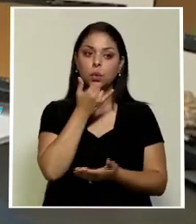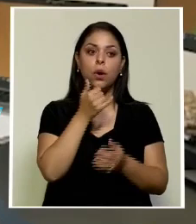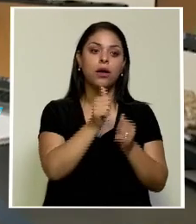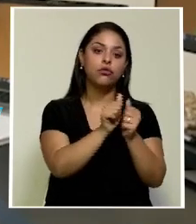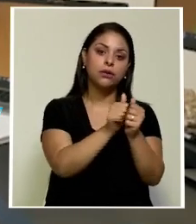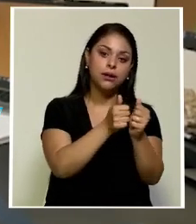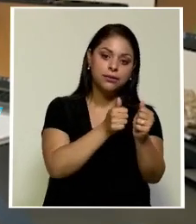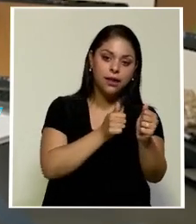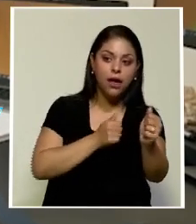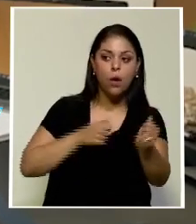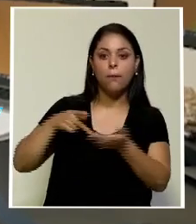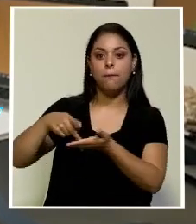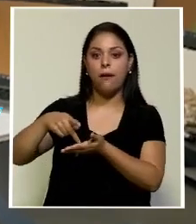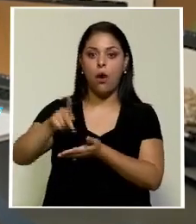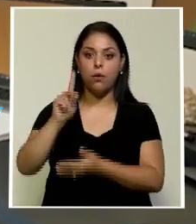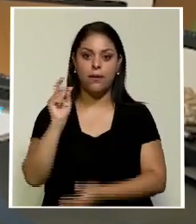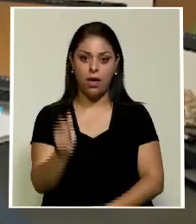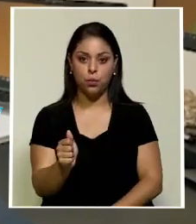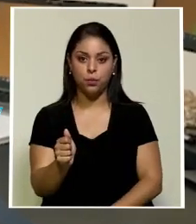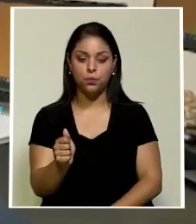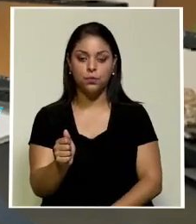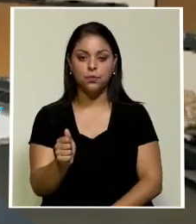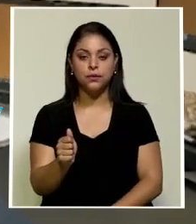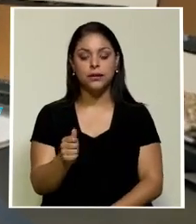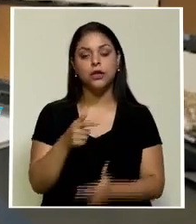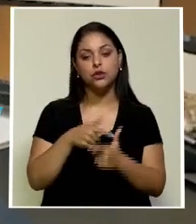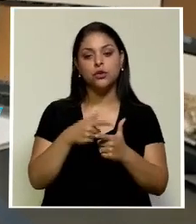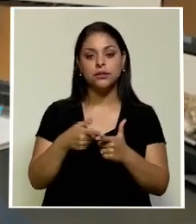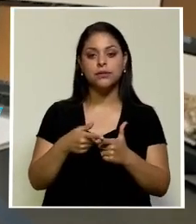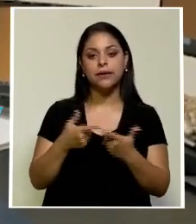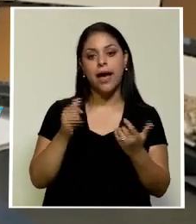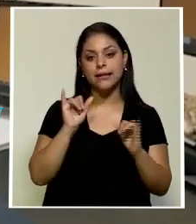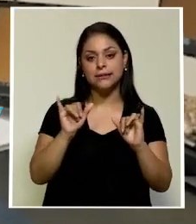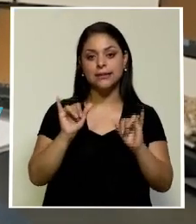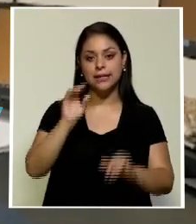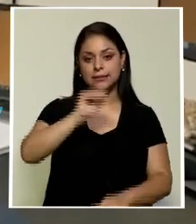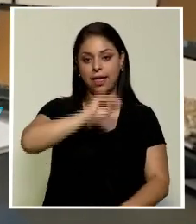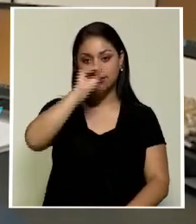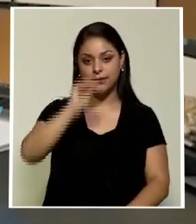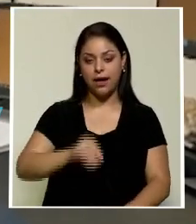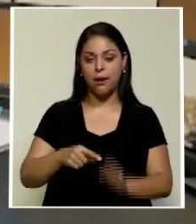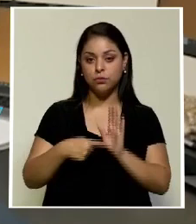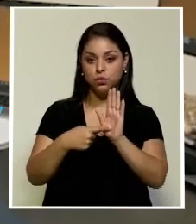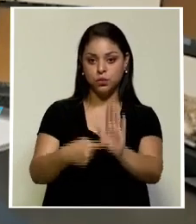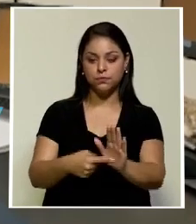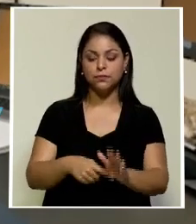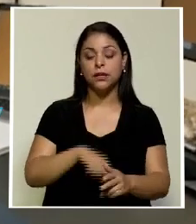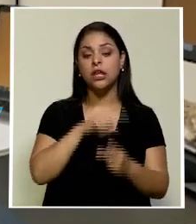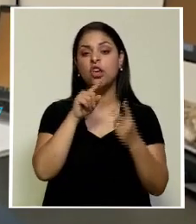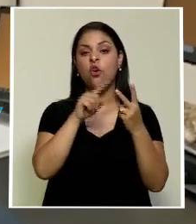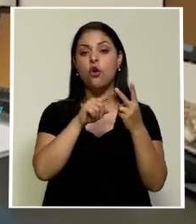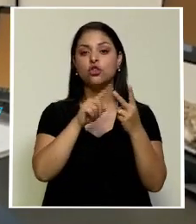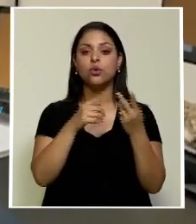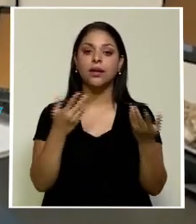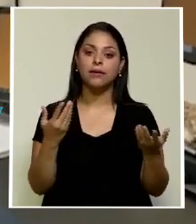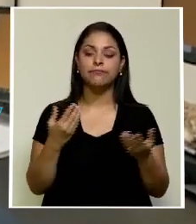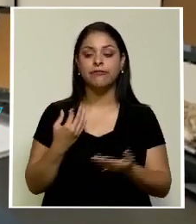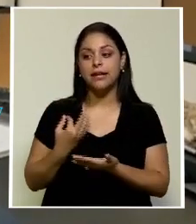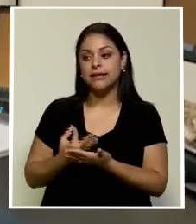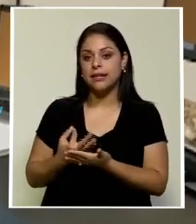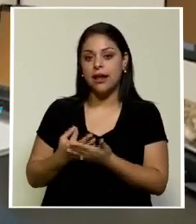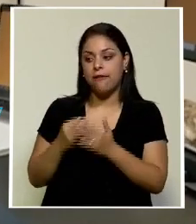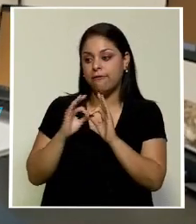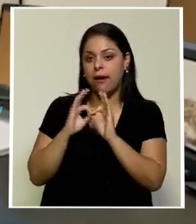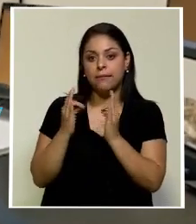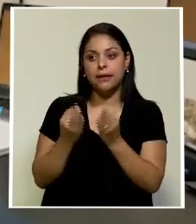el pago inmediato y eventualmente entonces la estadística sí lo ha demostrado. Y el otro, que entonces se cayeron los ingresos a